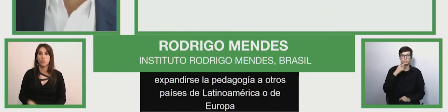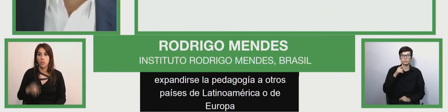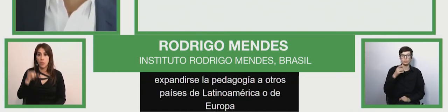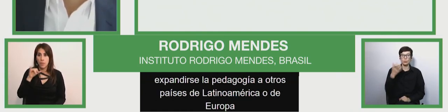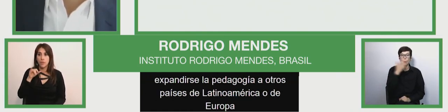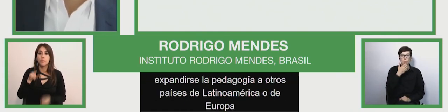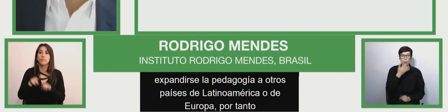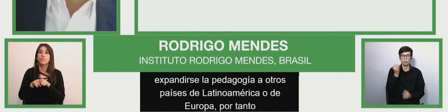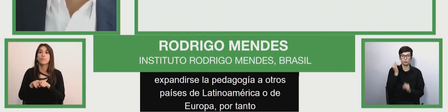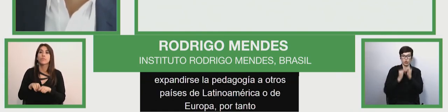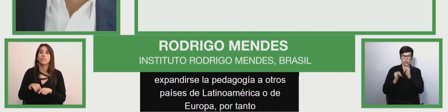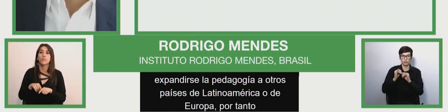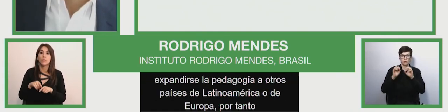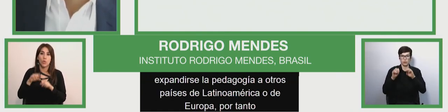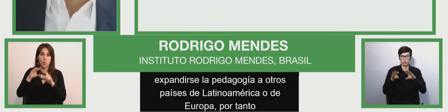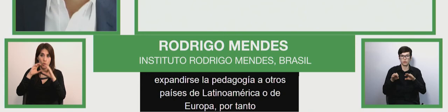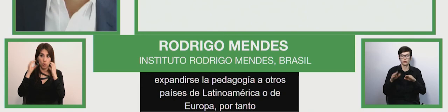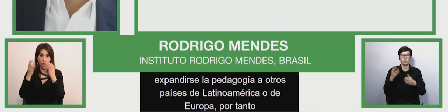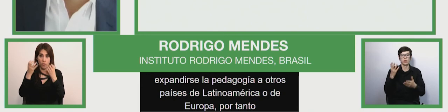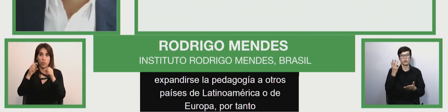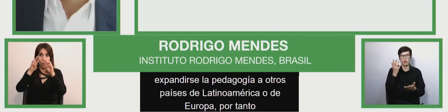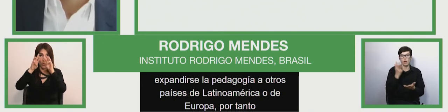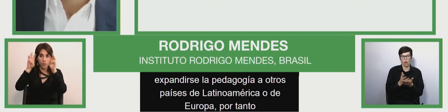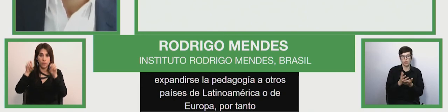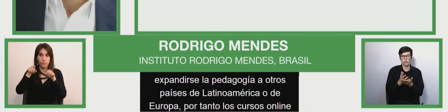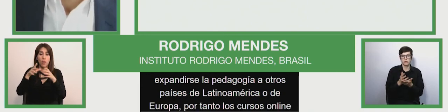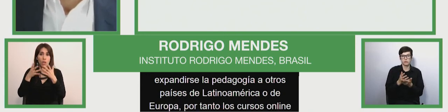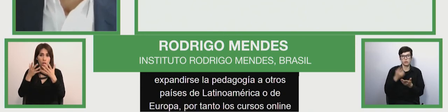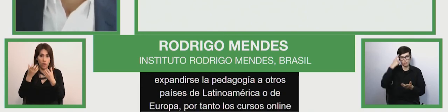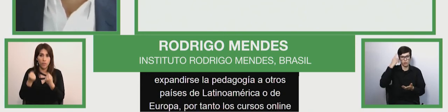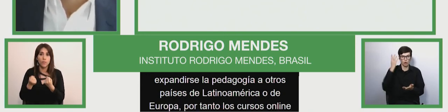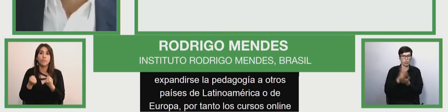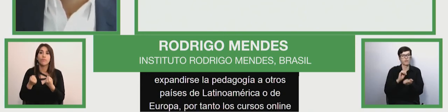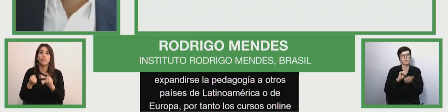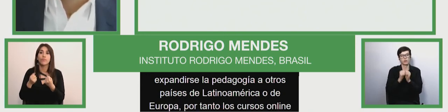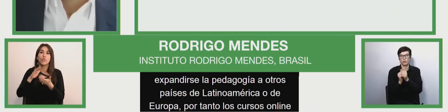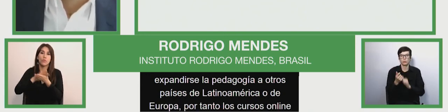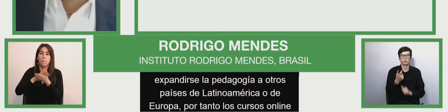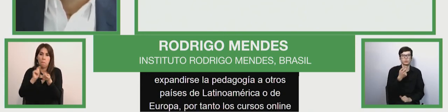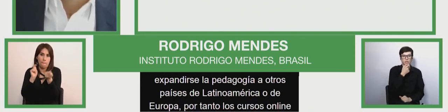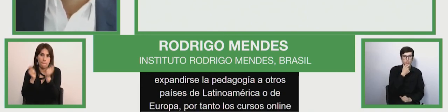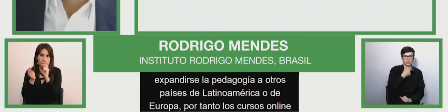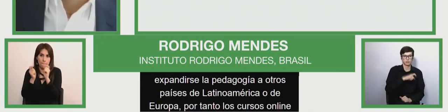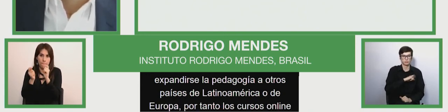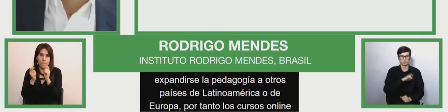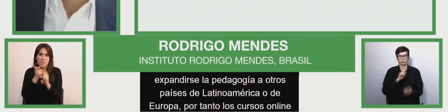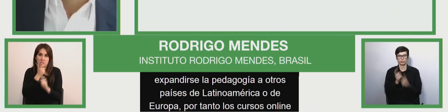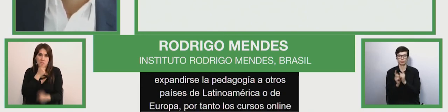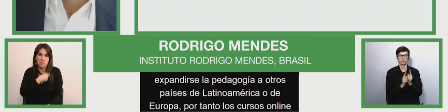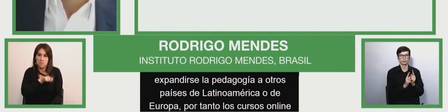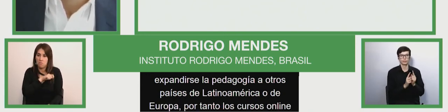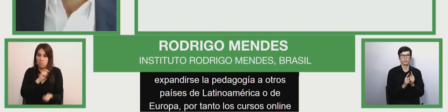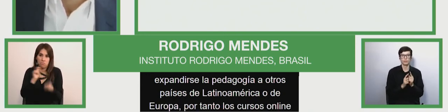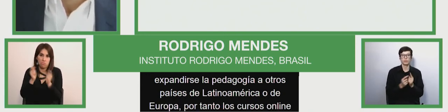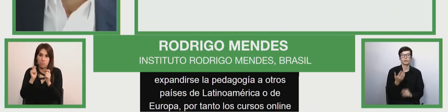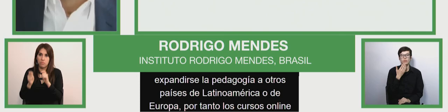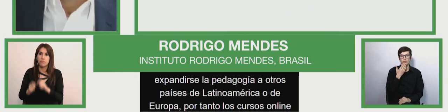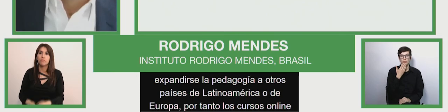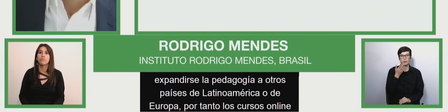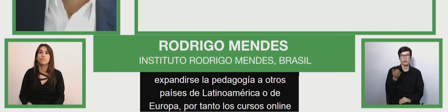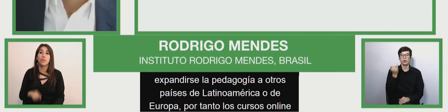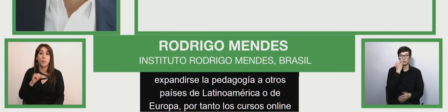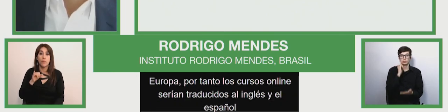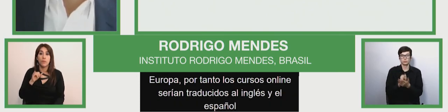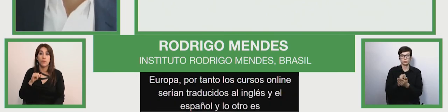deben ser traducidos al inglés y al español y lo otro es que el instituto